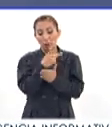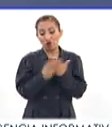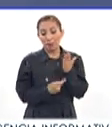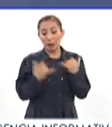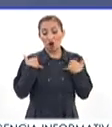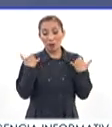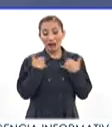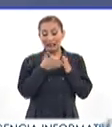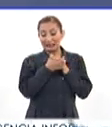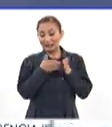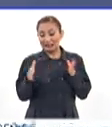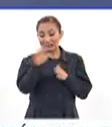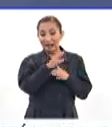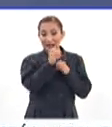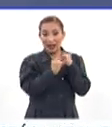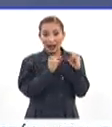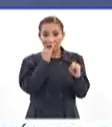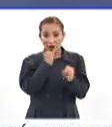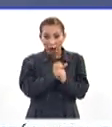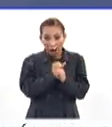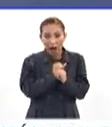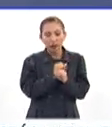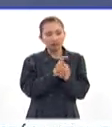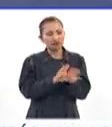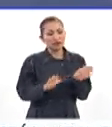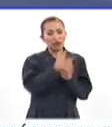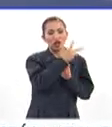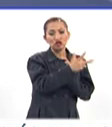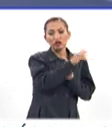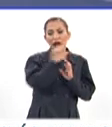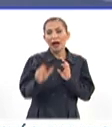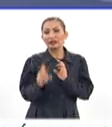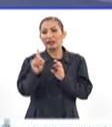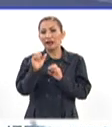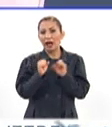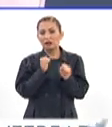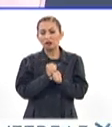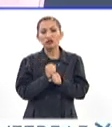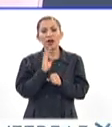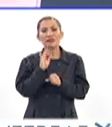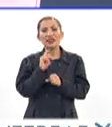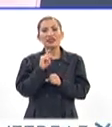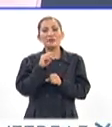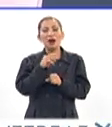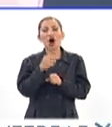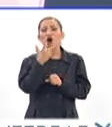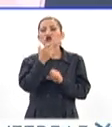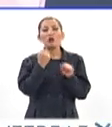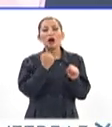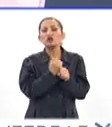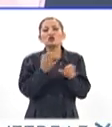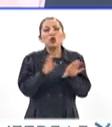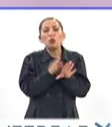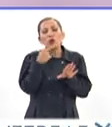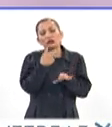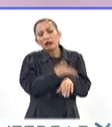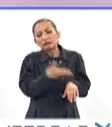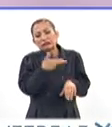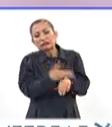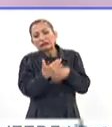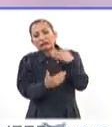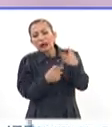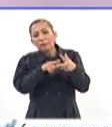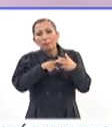programa de juventud a nivel internacional se abarca de los 8 a los 30 años. Fátima, 8 años, ¿cómo es este proceso